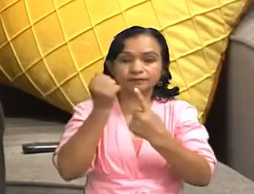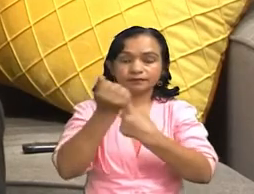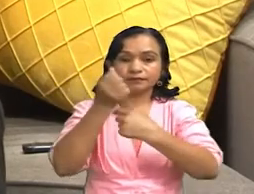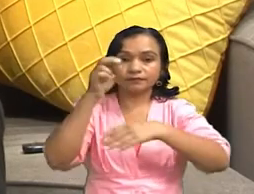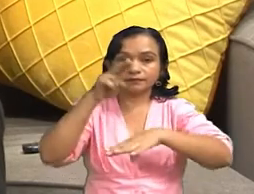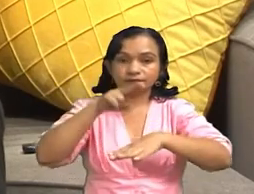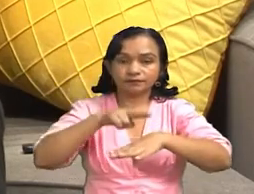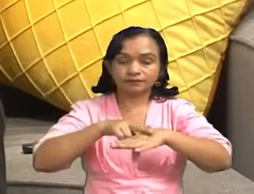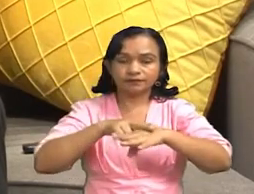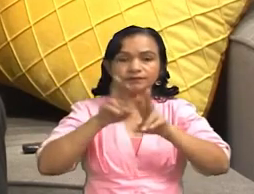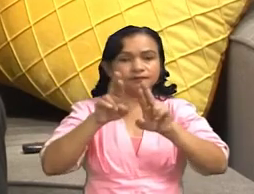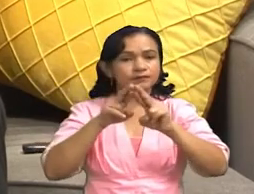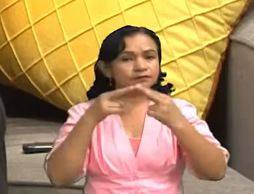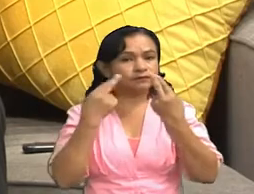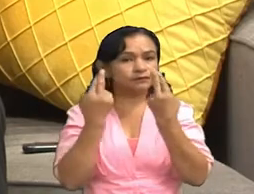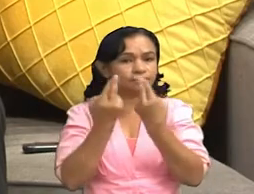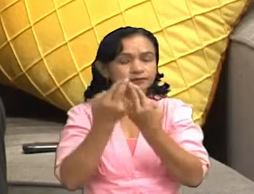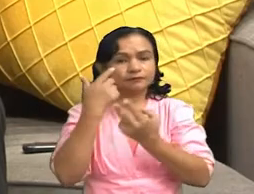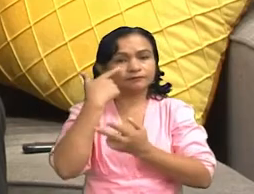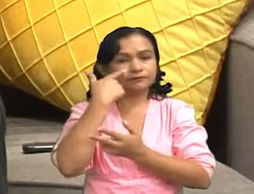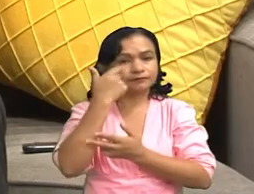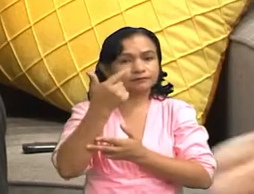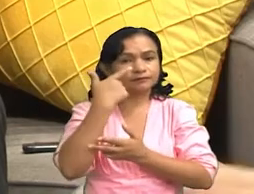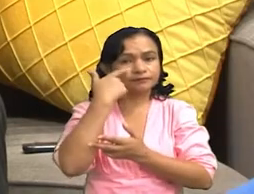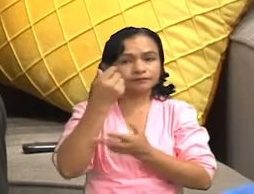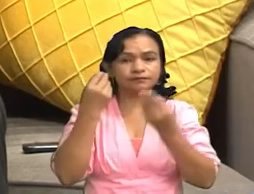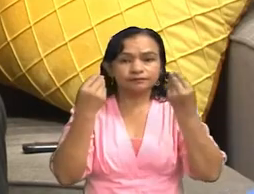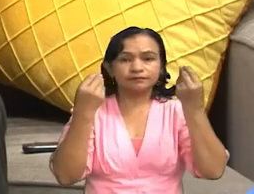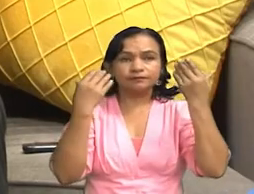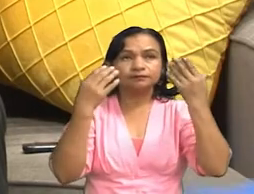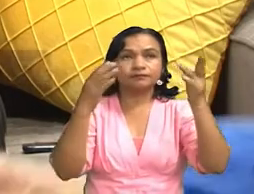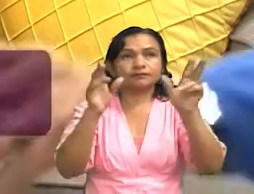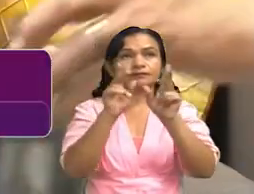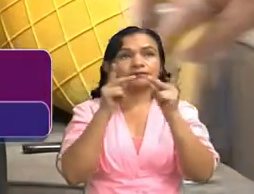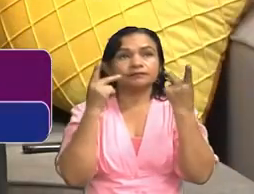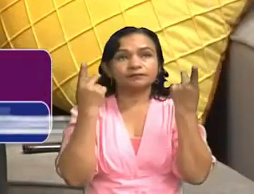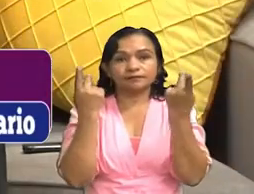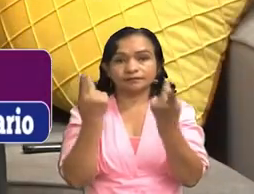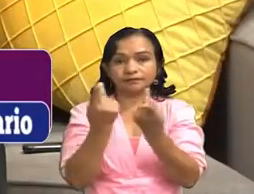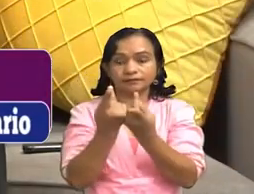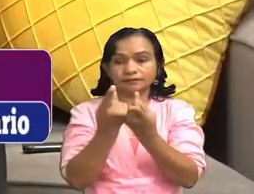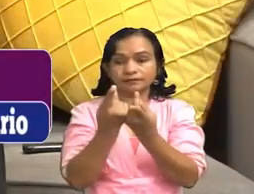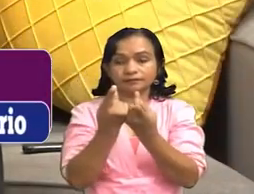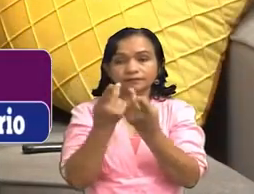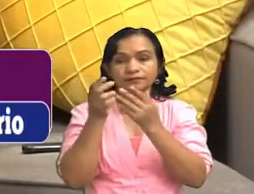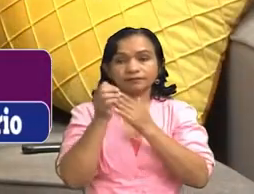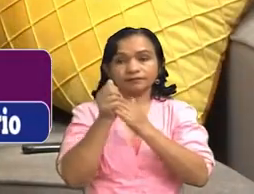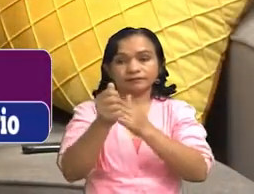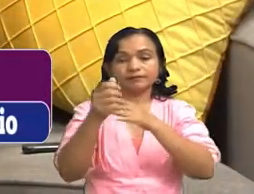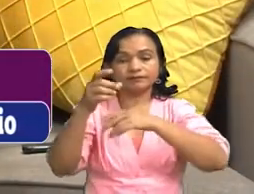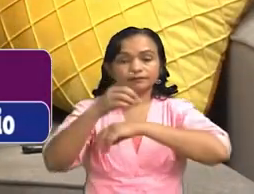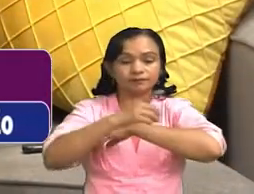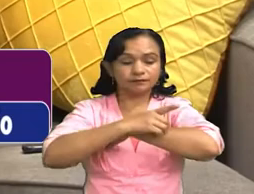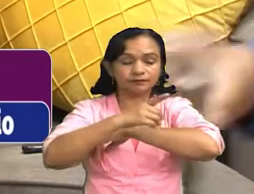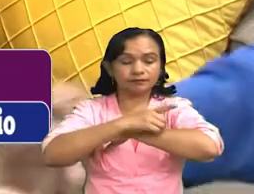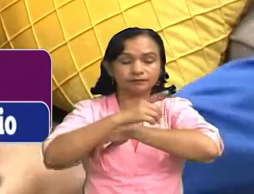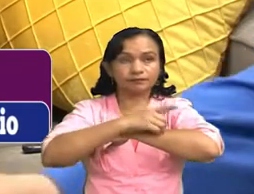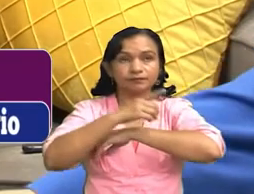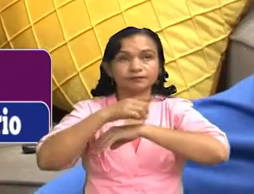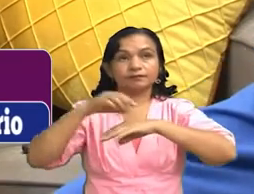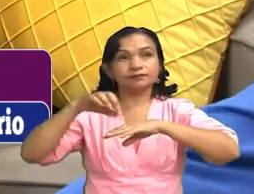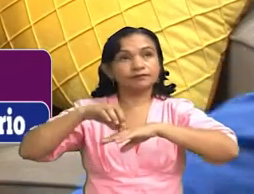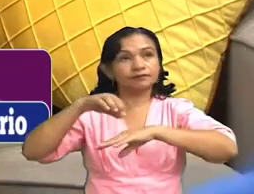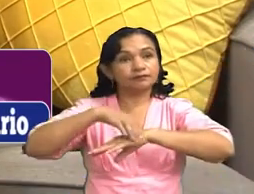espacio de encuentro para conocer tantas conquistas alcanzadas por nuestro pueblo, liderado por el comandante Daniel, la compañera Rosario. Hoy